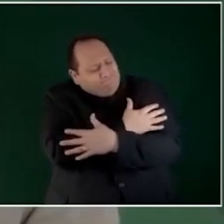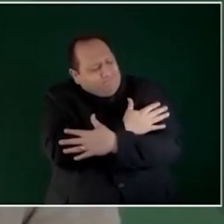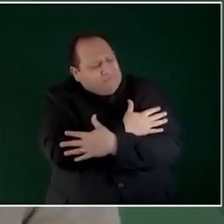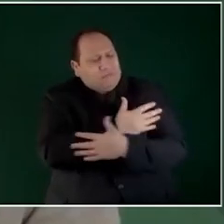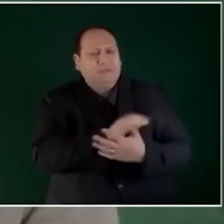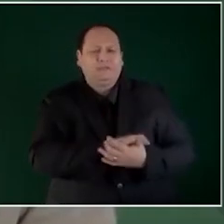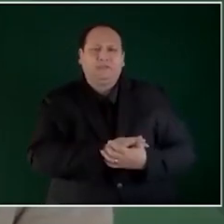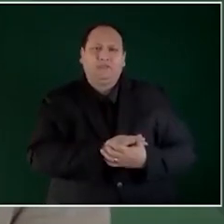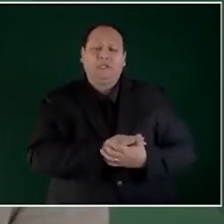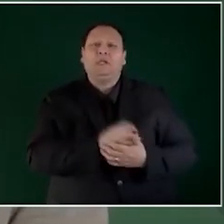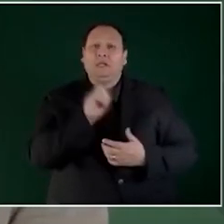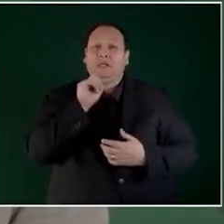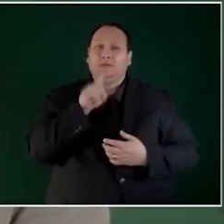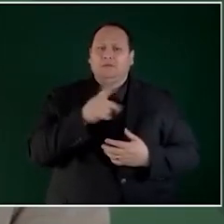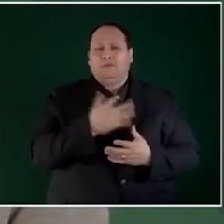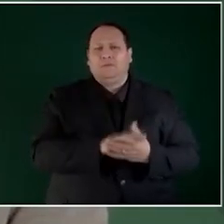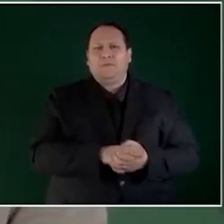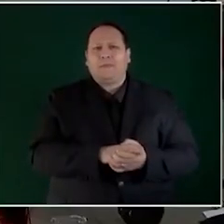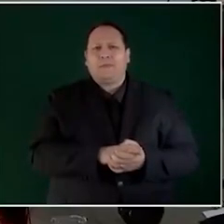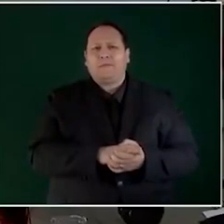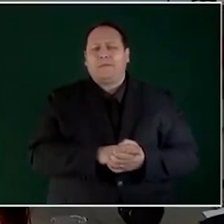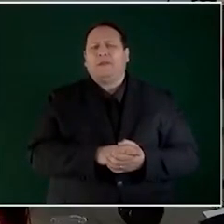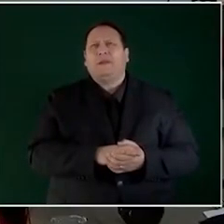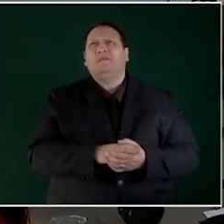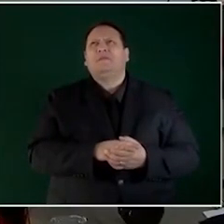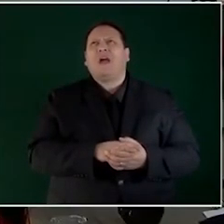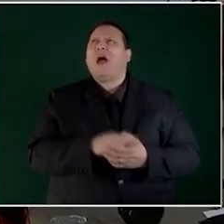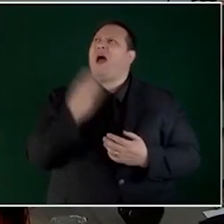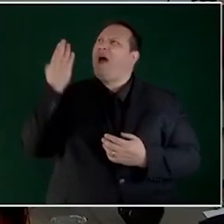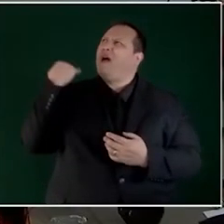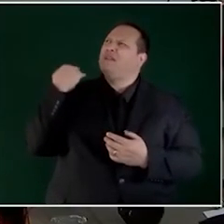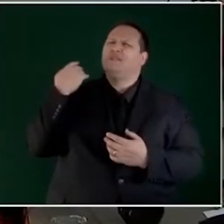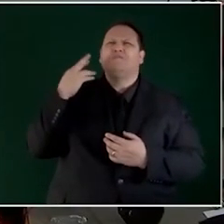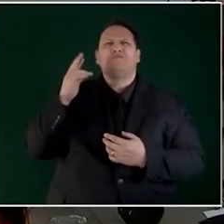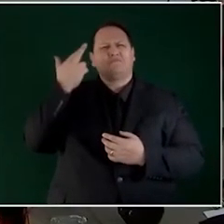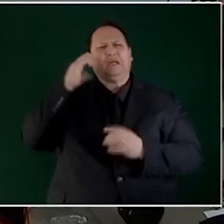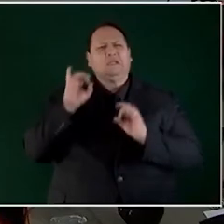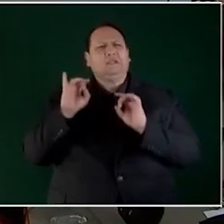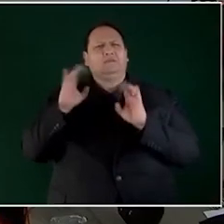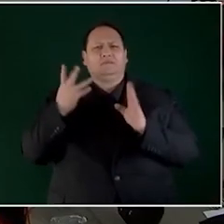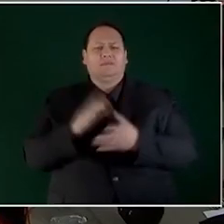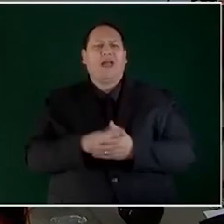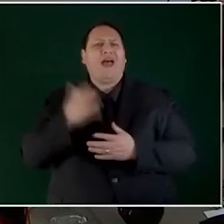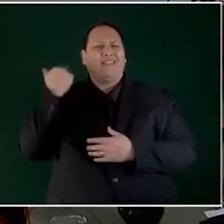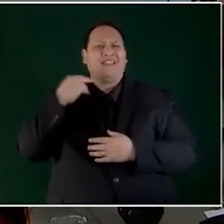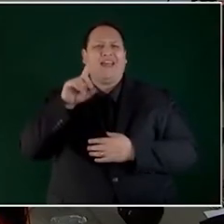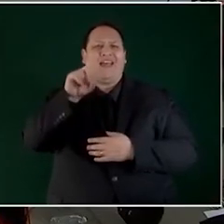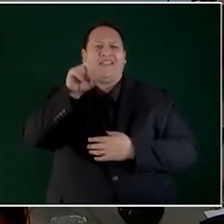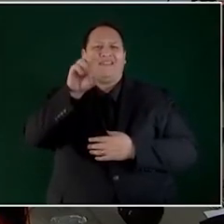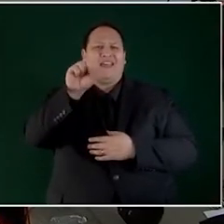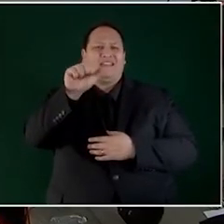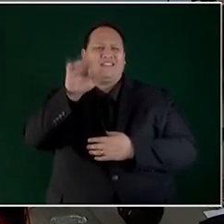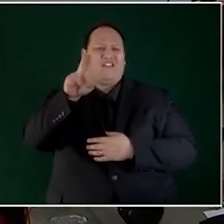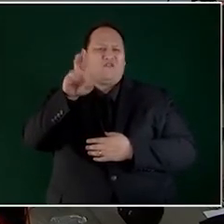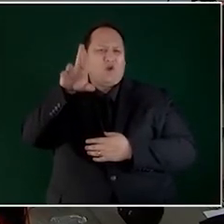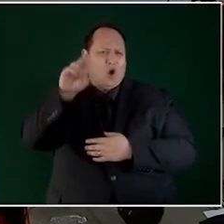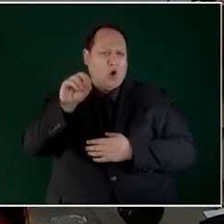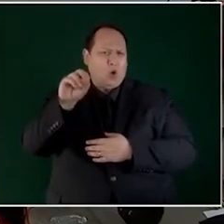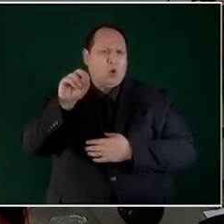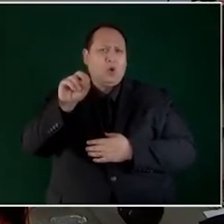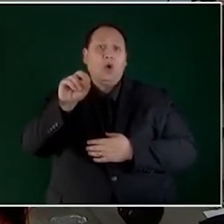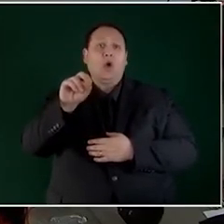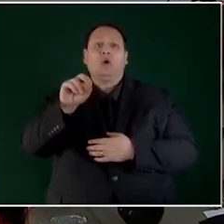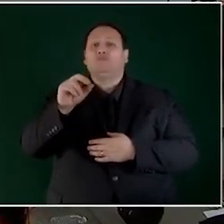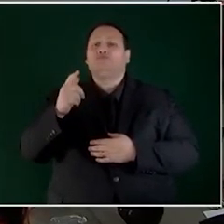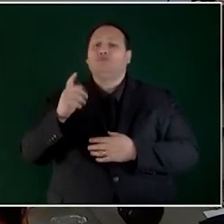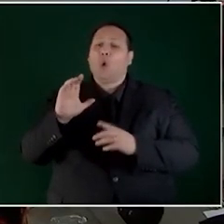Hubo un momento también cuando el desafuero, que ella me apoyó